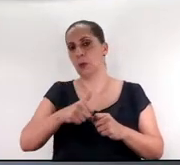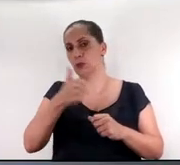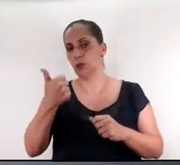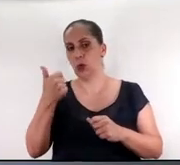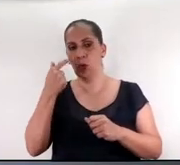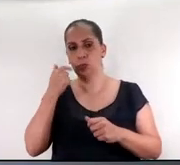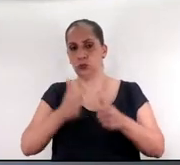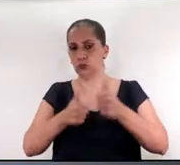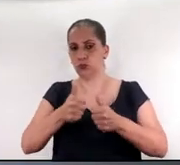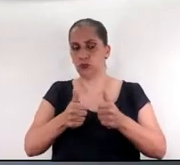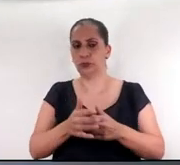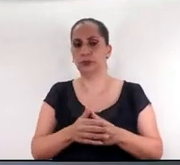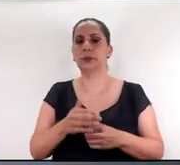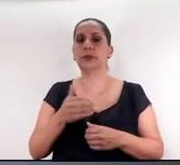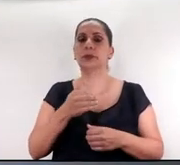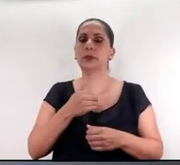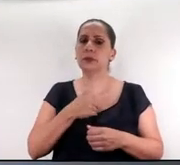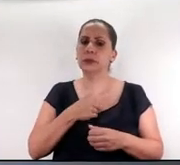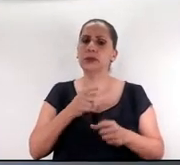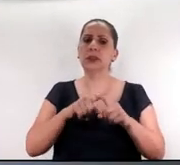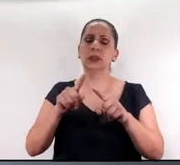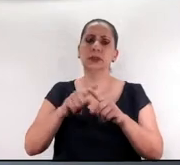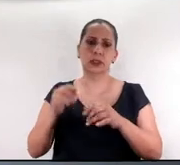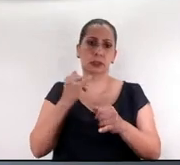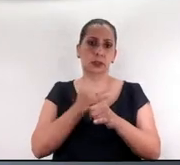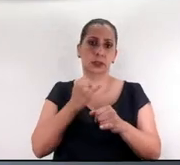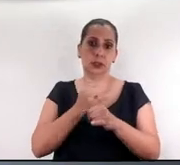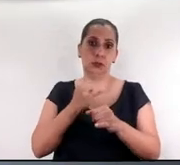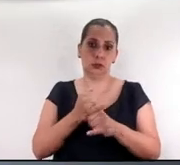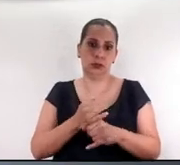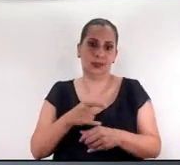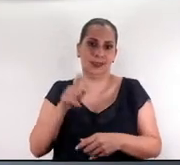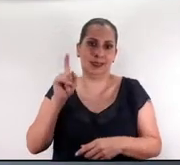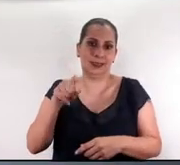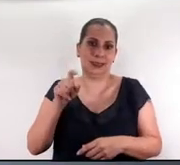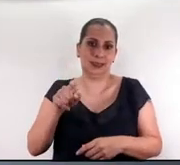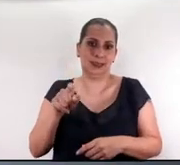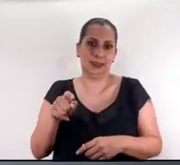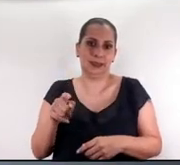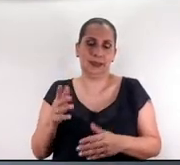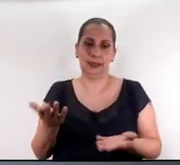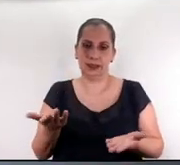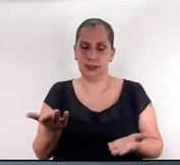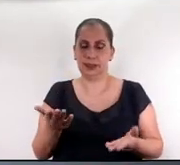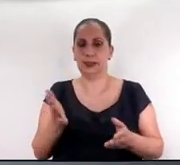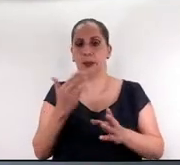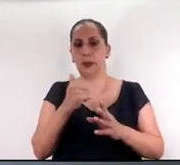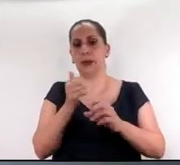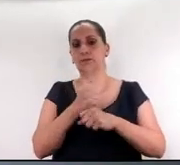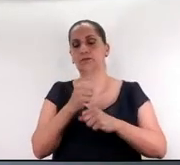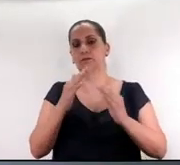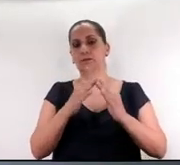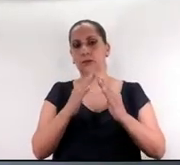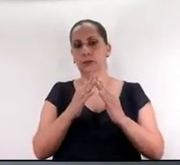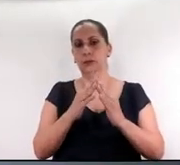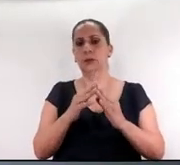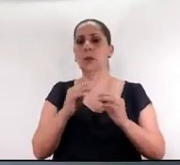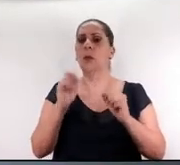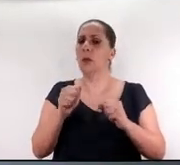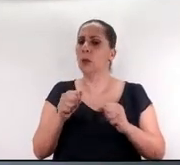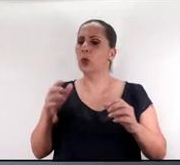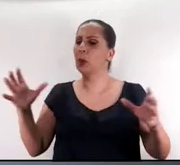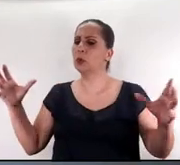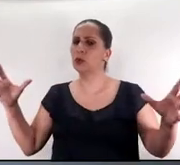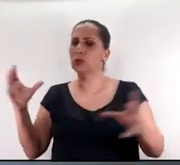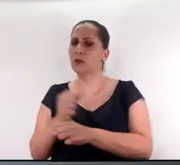candidatos. Tenemos varias instituciones en el país que se ocupan en materia de vivienda. ¿Las podríamos